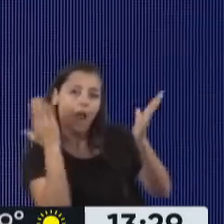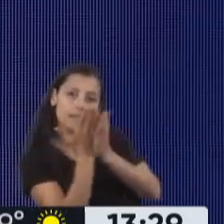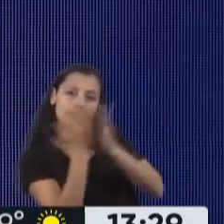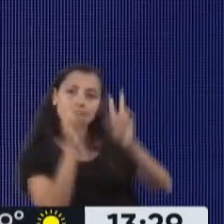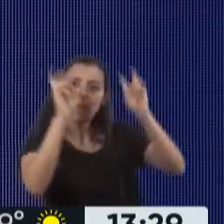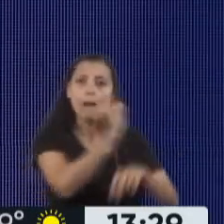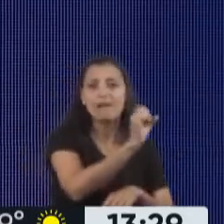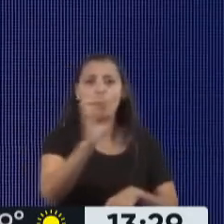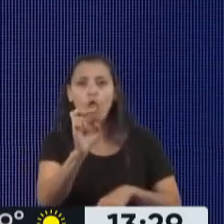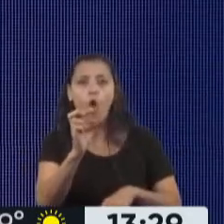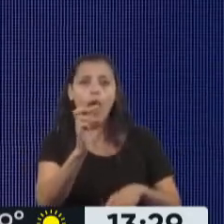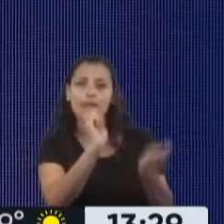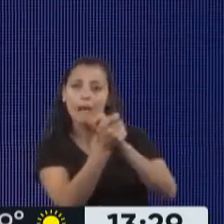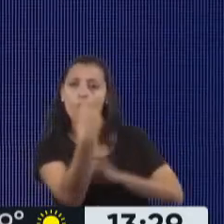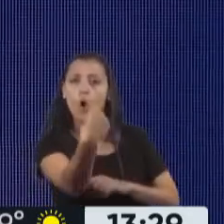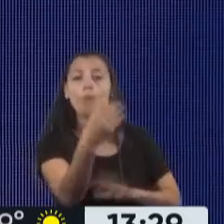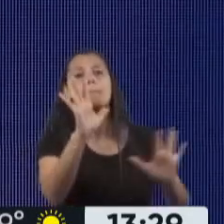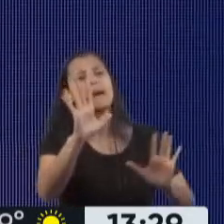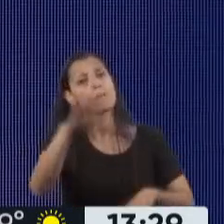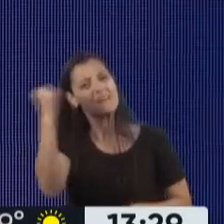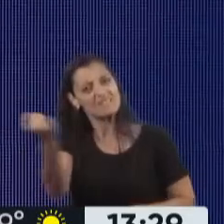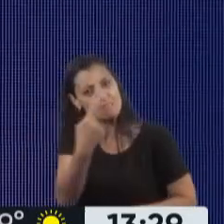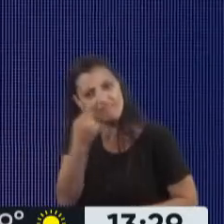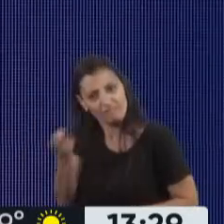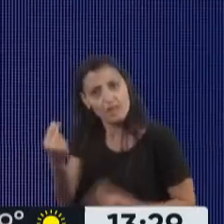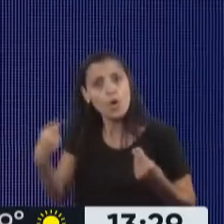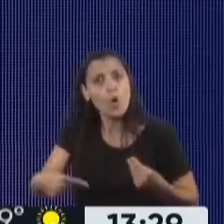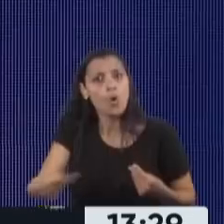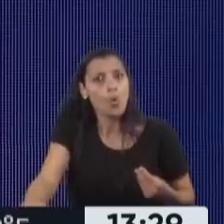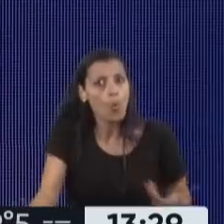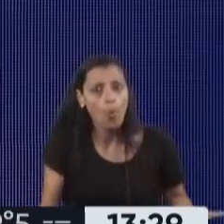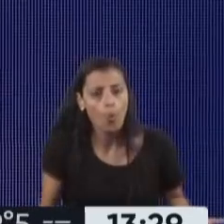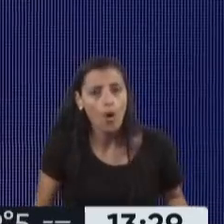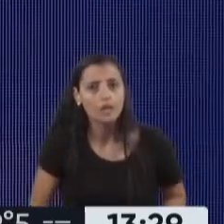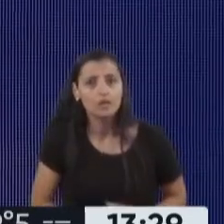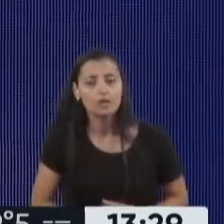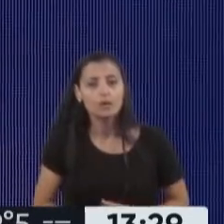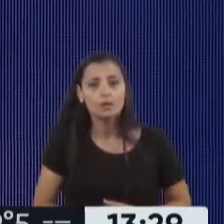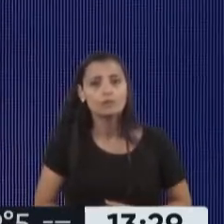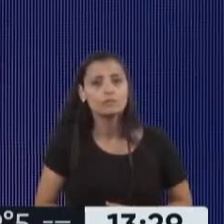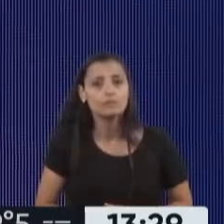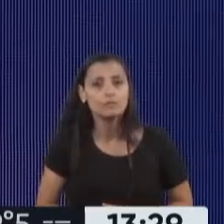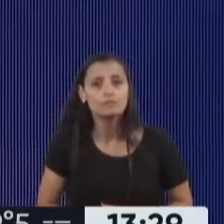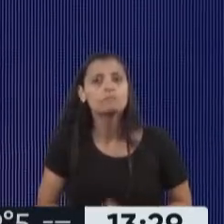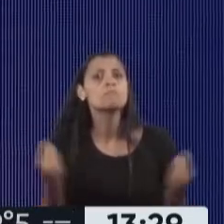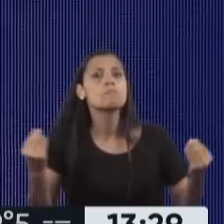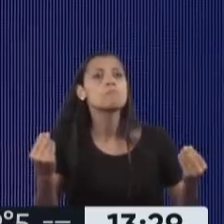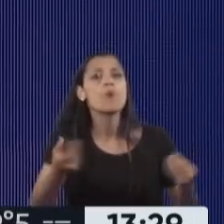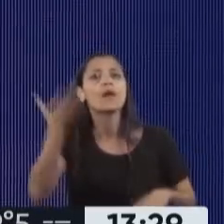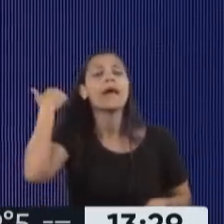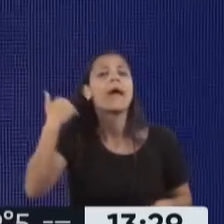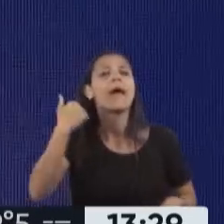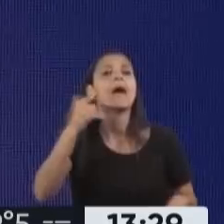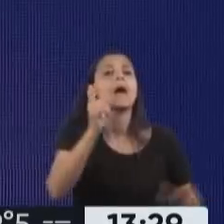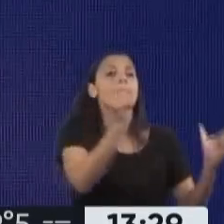real, pero me parece más cuestionable de cuándo cortan las series. ¿Por qué cortan la serie en el 2002